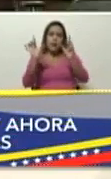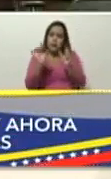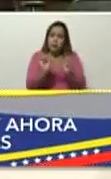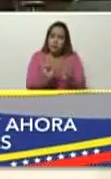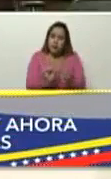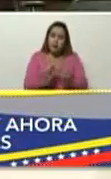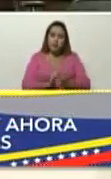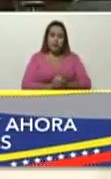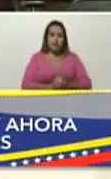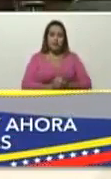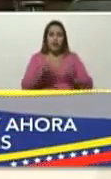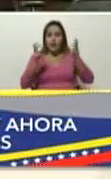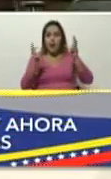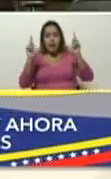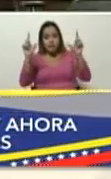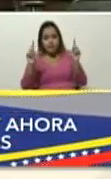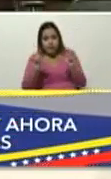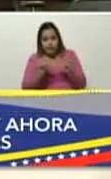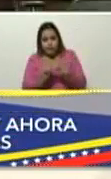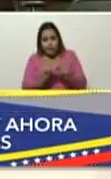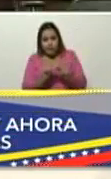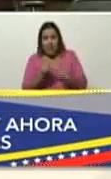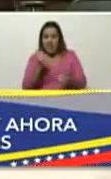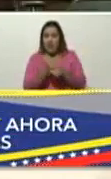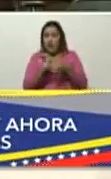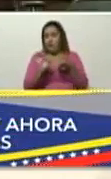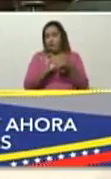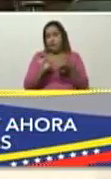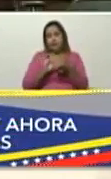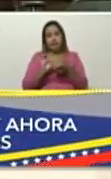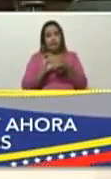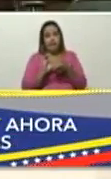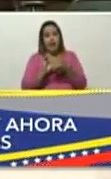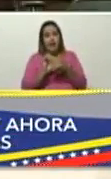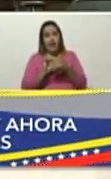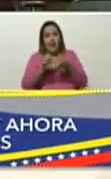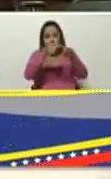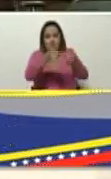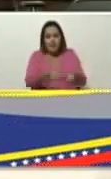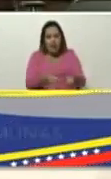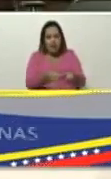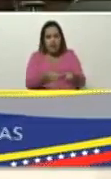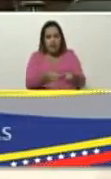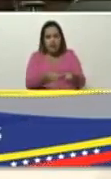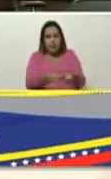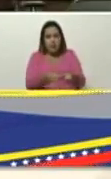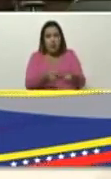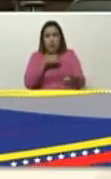Y el minimalismo, y el burocratismo, y el conservatismo, mata